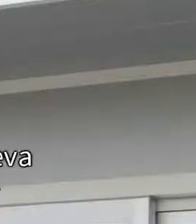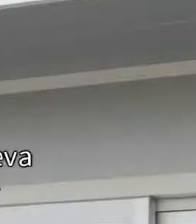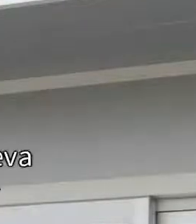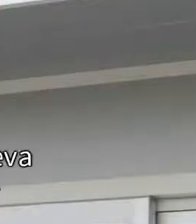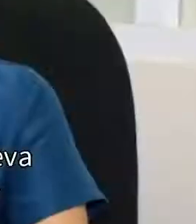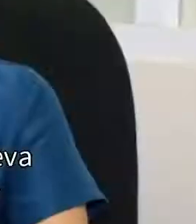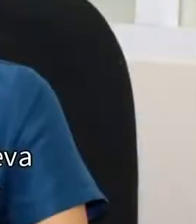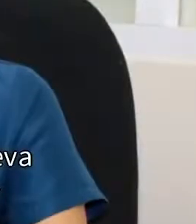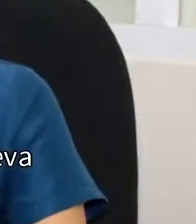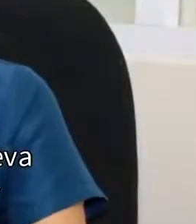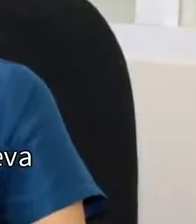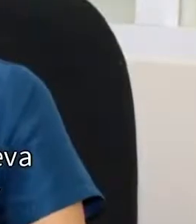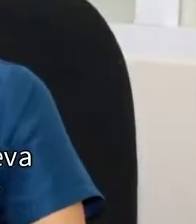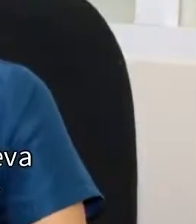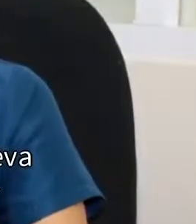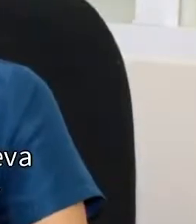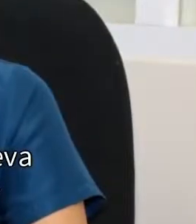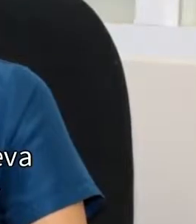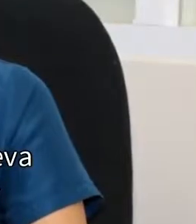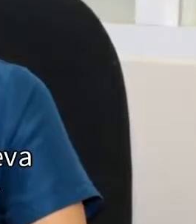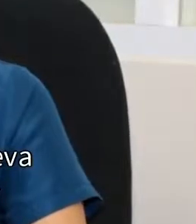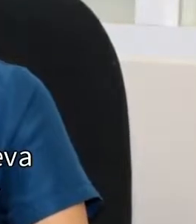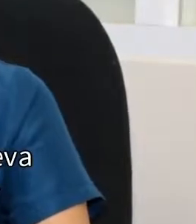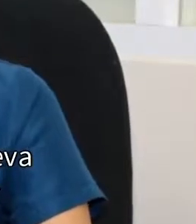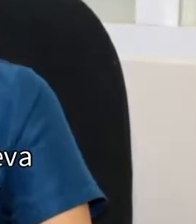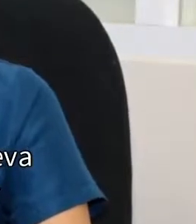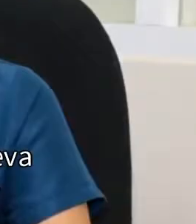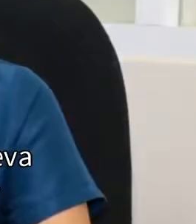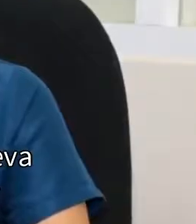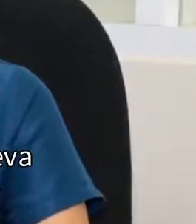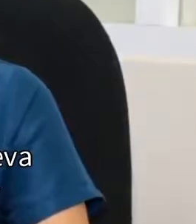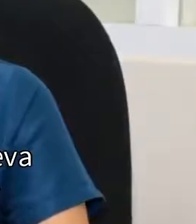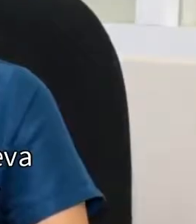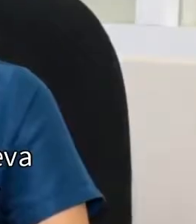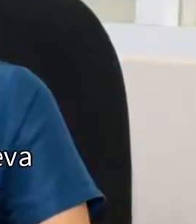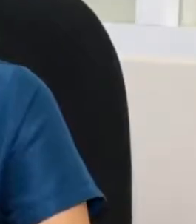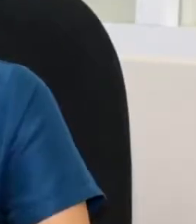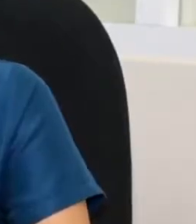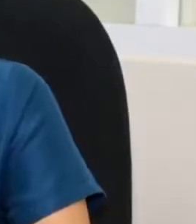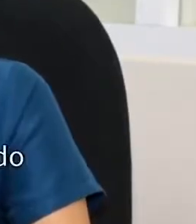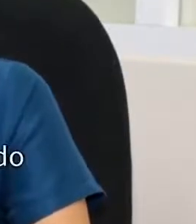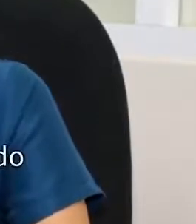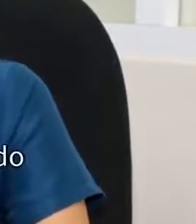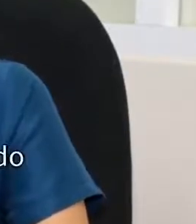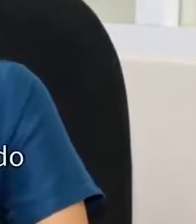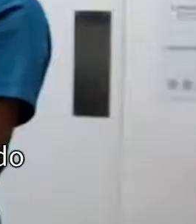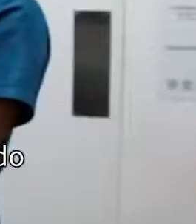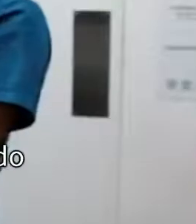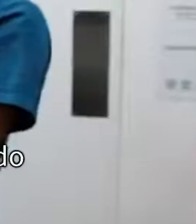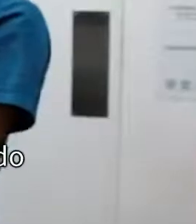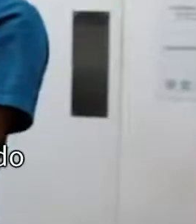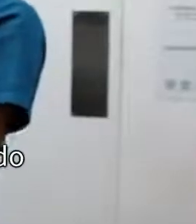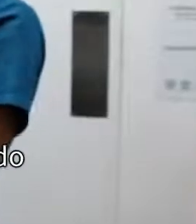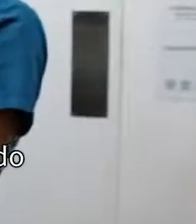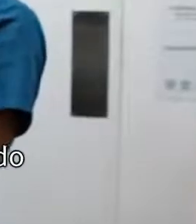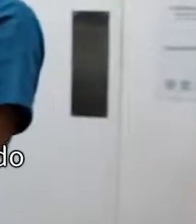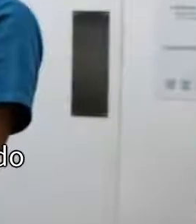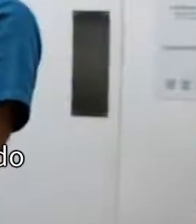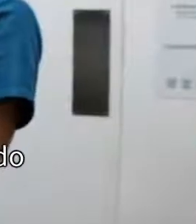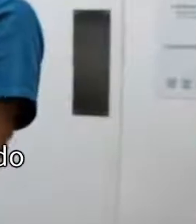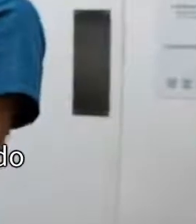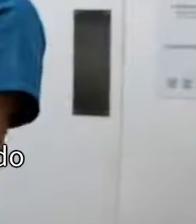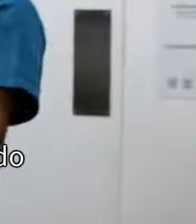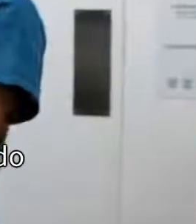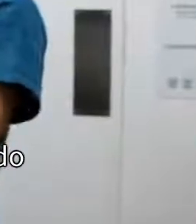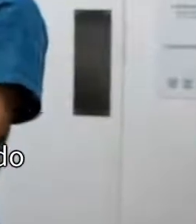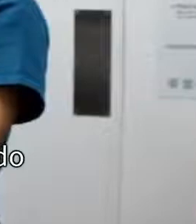A partir de aquí estamos viviendo una nueva normalidad que no es fácil de aceptar, pero que si todos seguimos colaborando